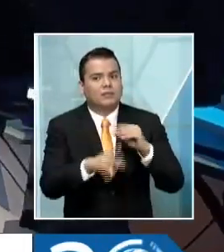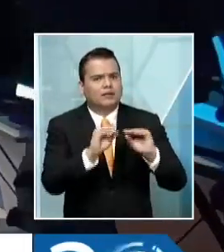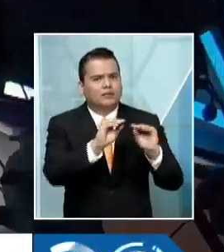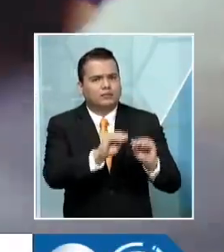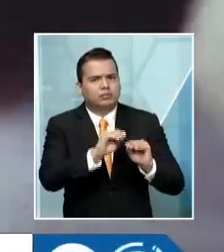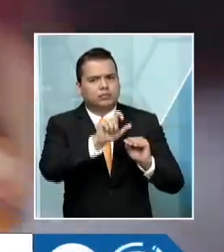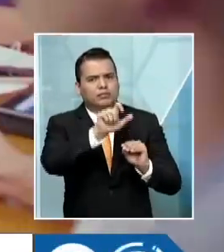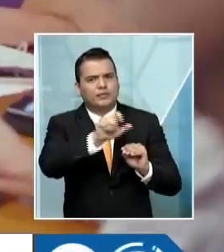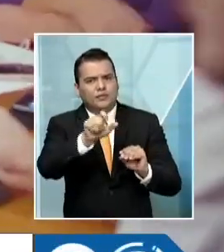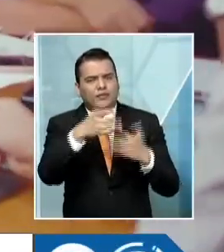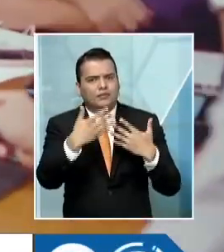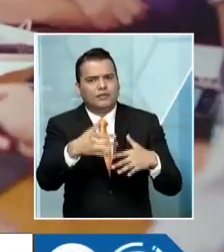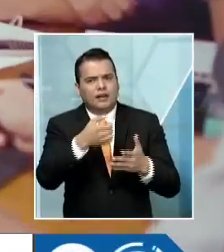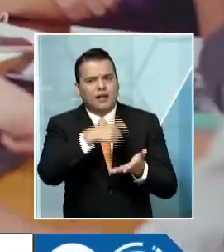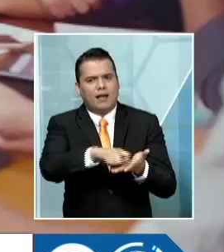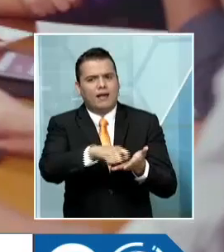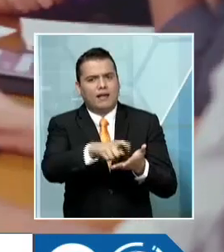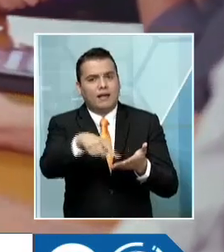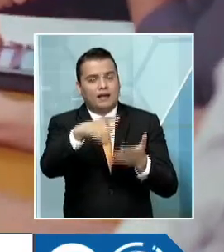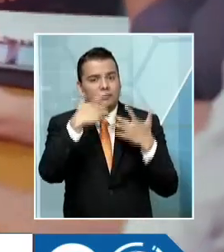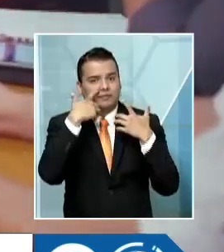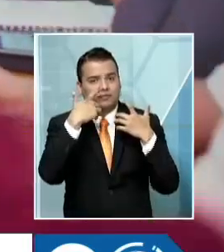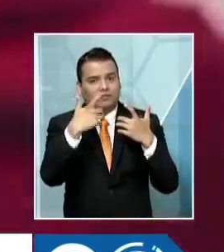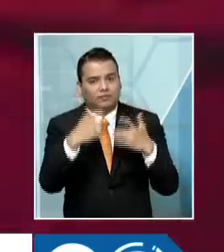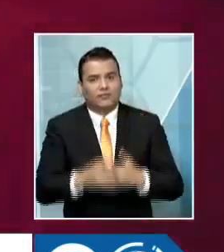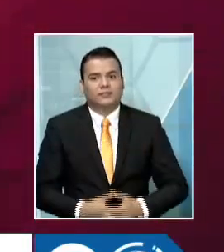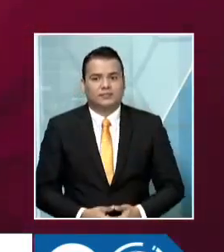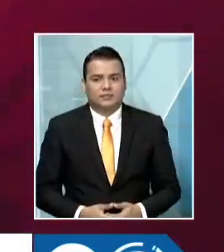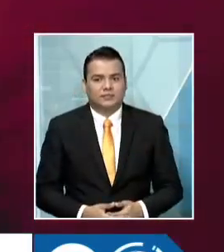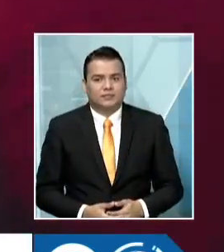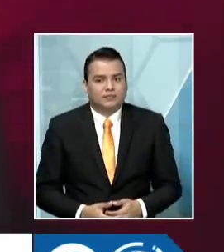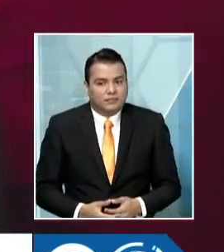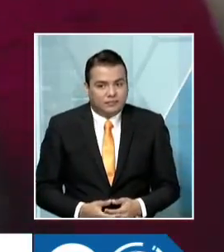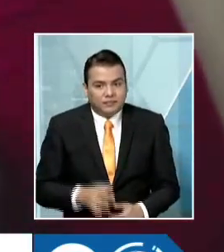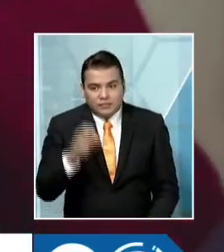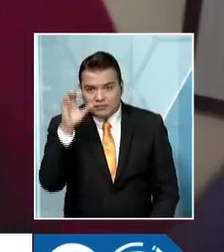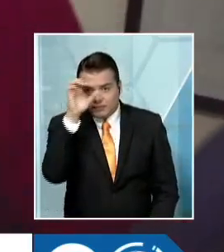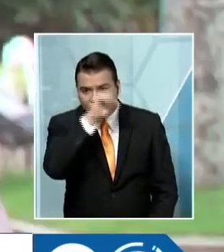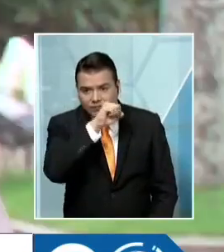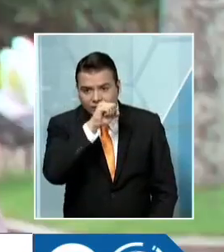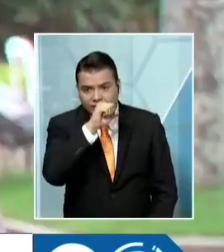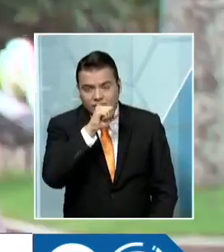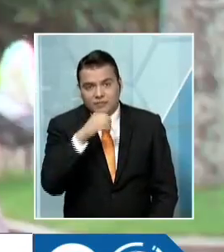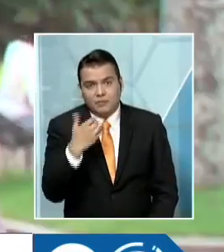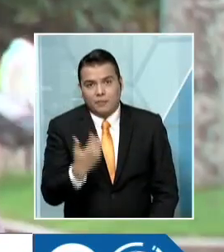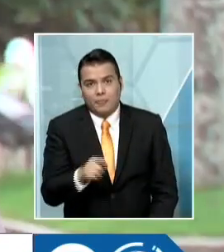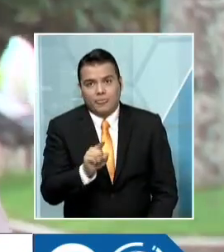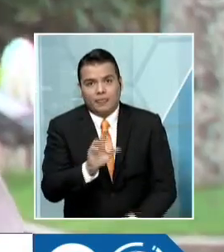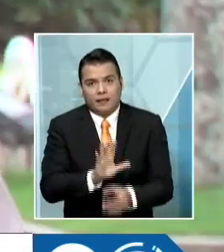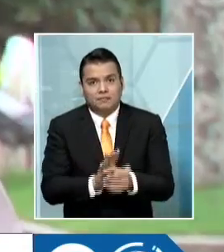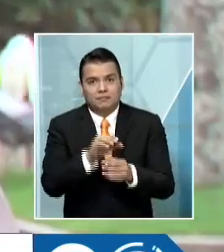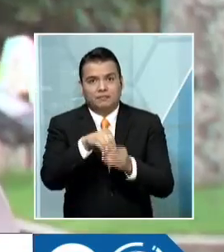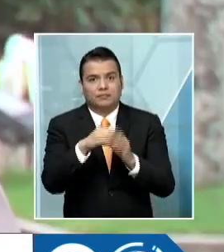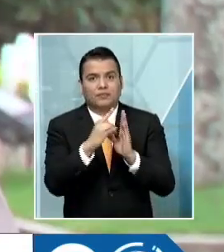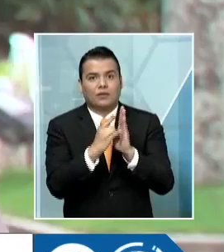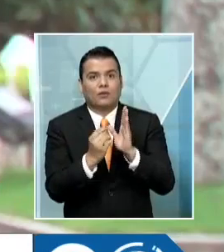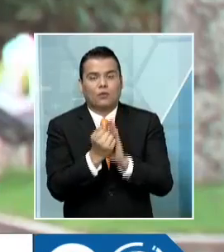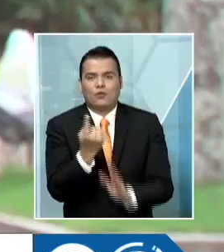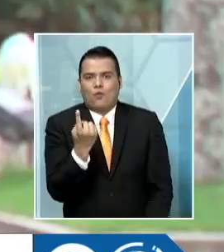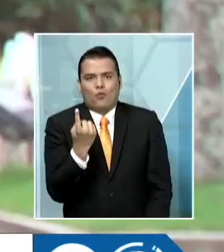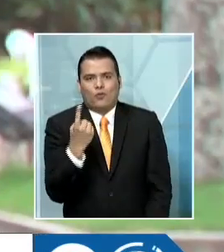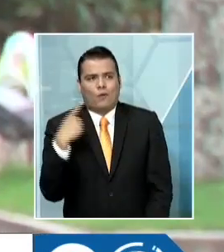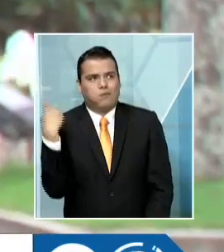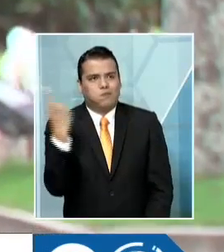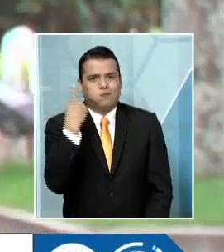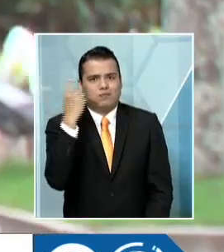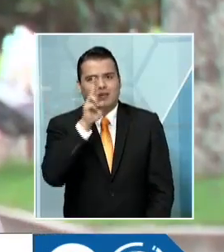a los mejores periodistas. Podemos plantear sin la menor duda que esta universidad es la única universidad